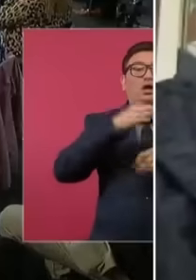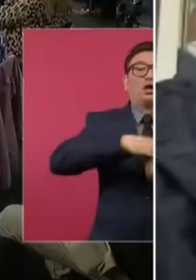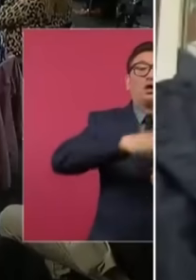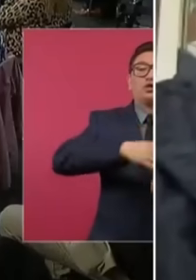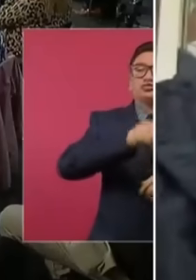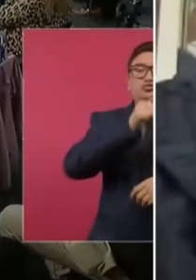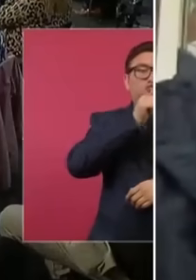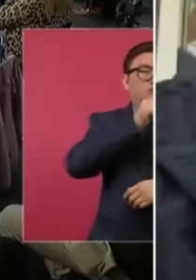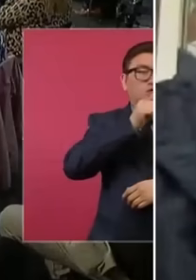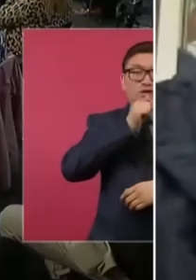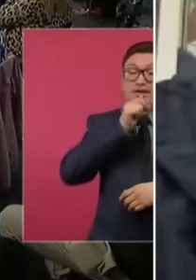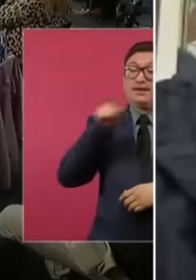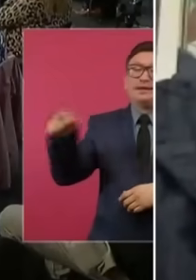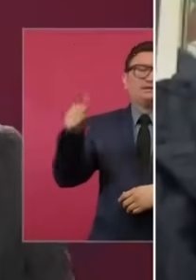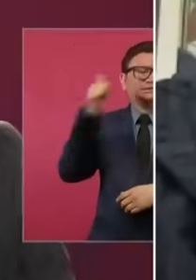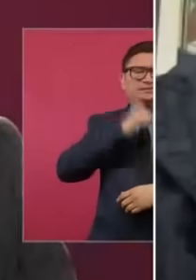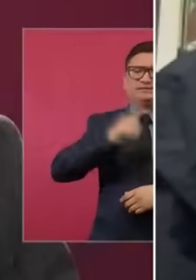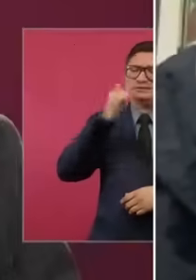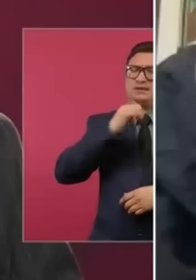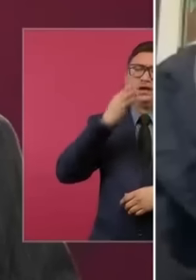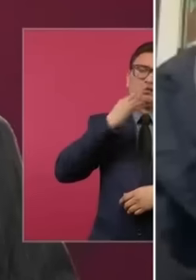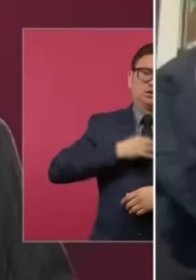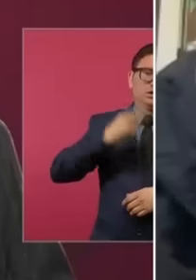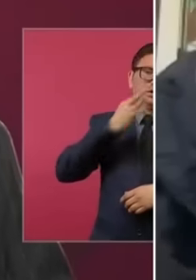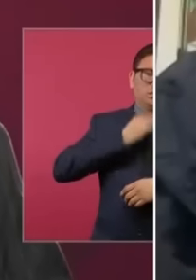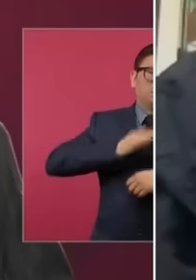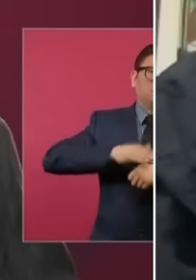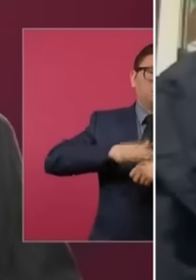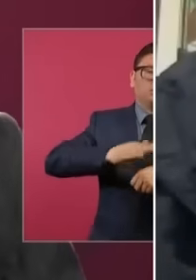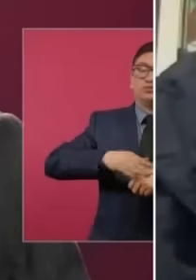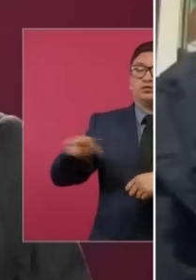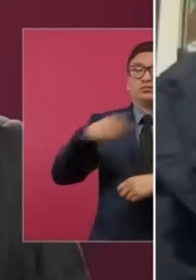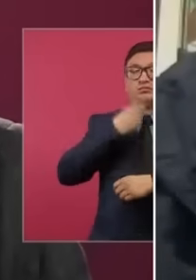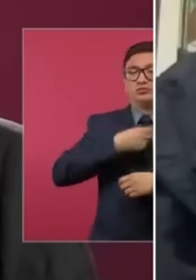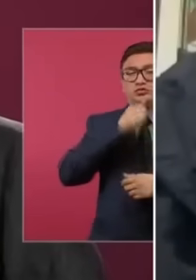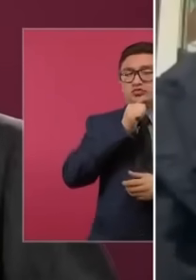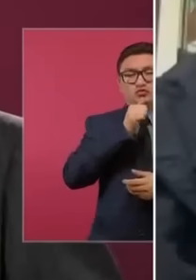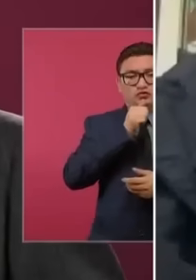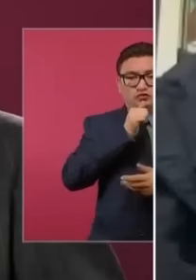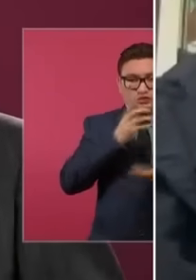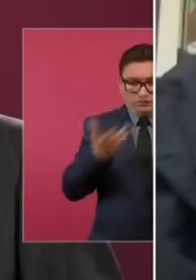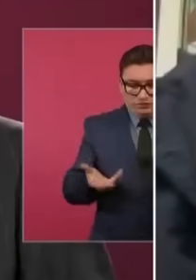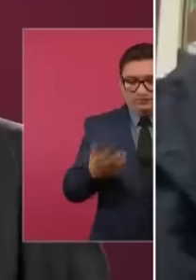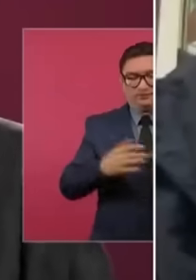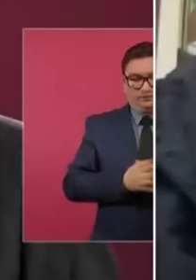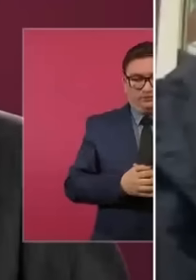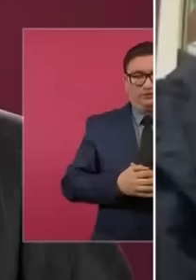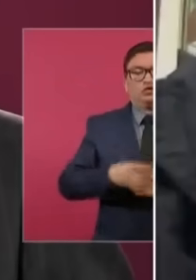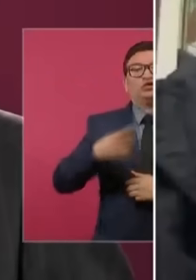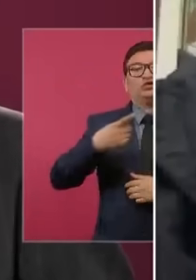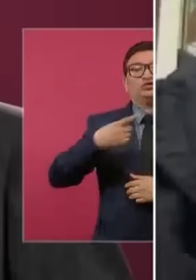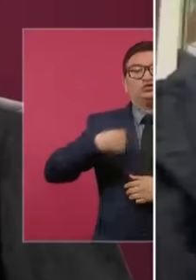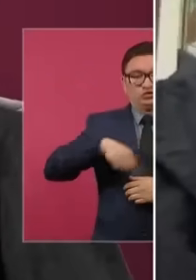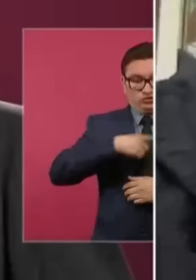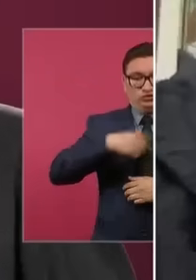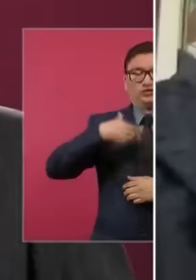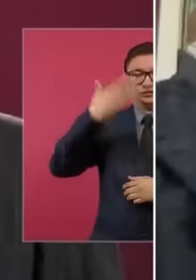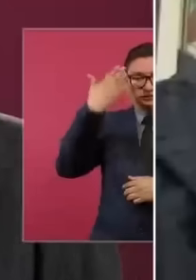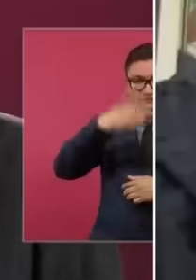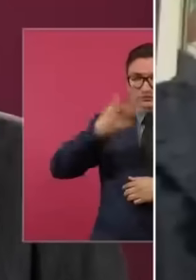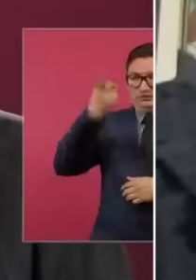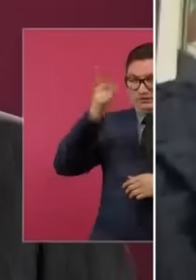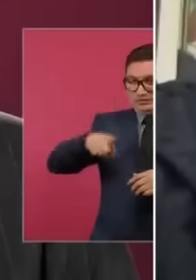para defender a la gente? Se hizo un cambio de la Procuraduría a la Fiscalía. Este gobierno ha tenido